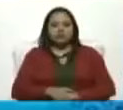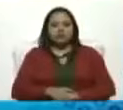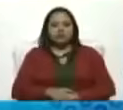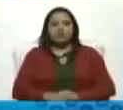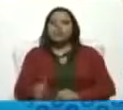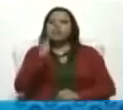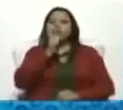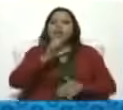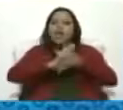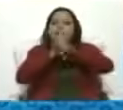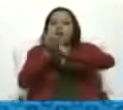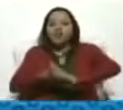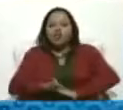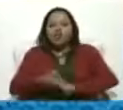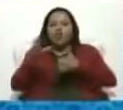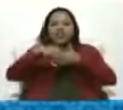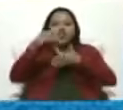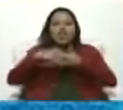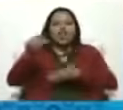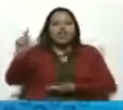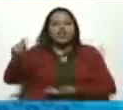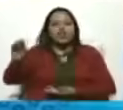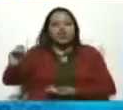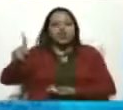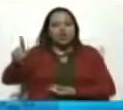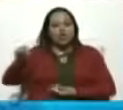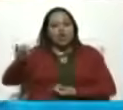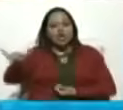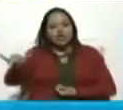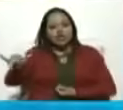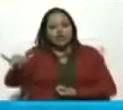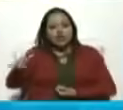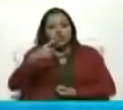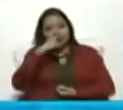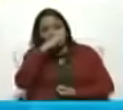¿Quién derrotó a Dollar Today?